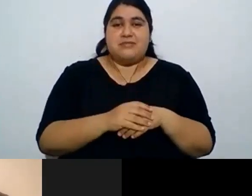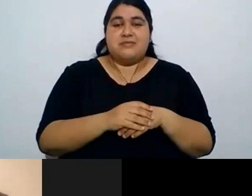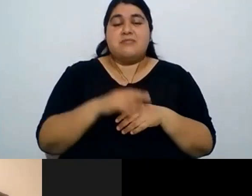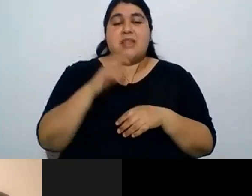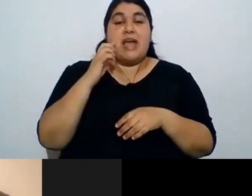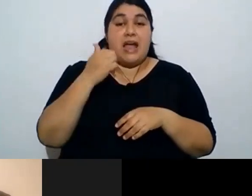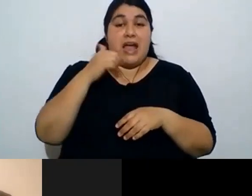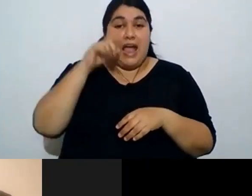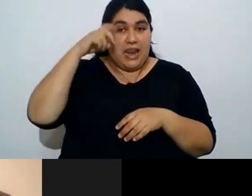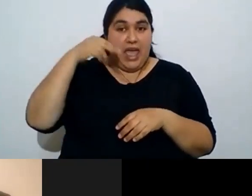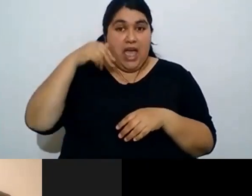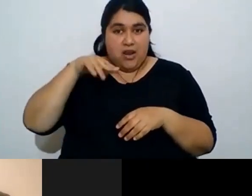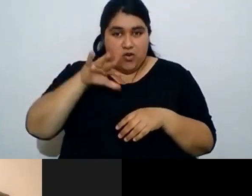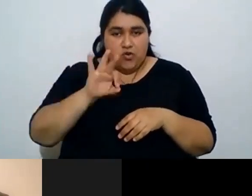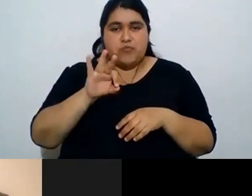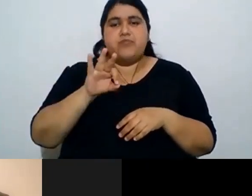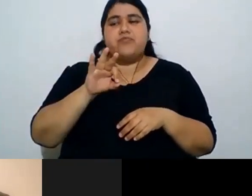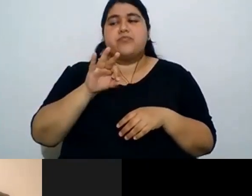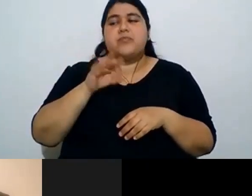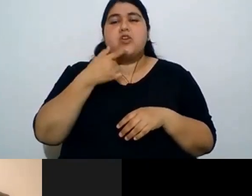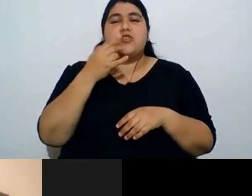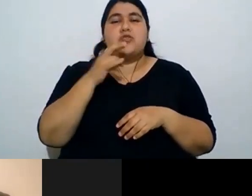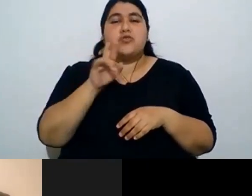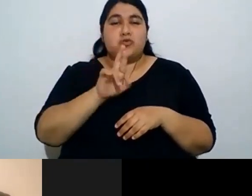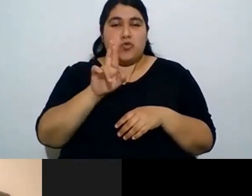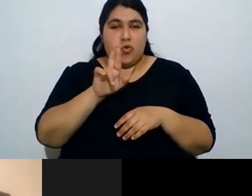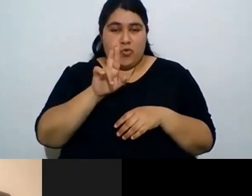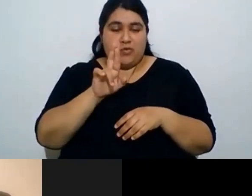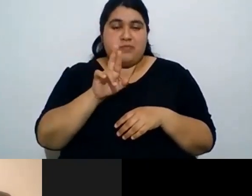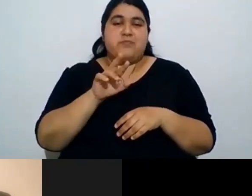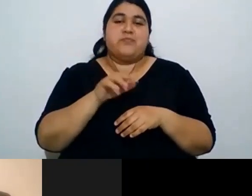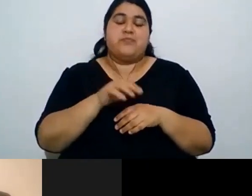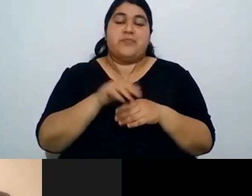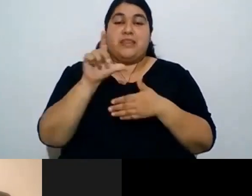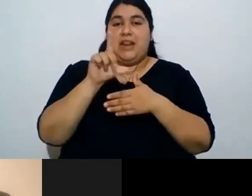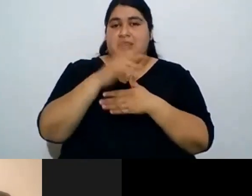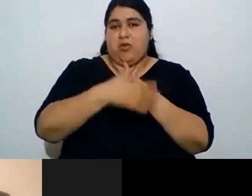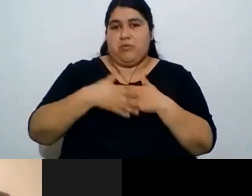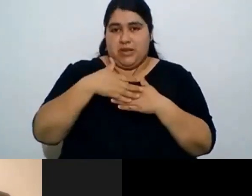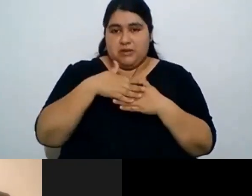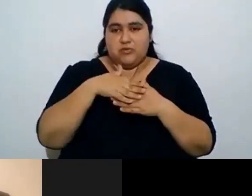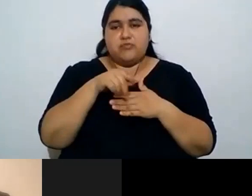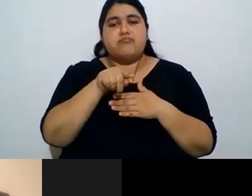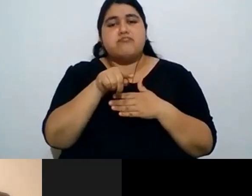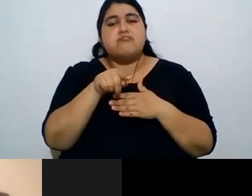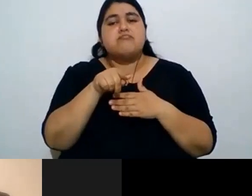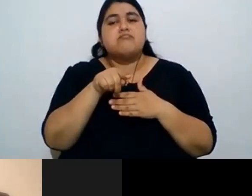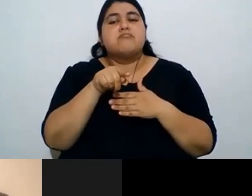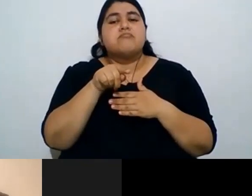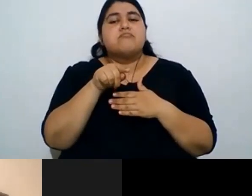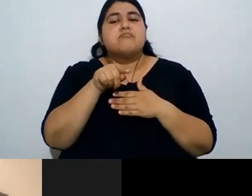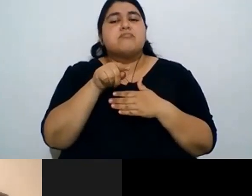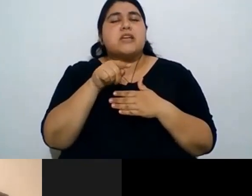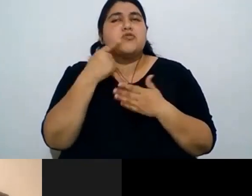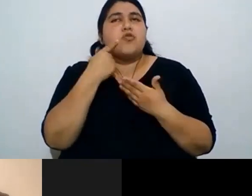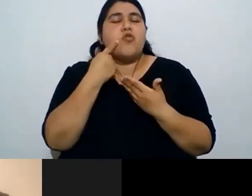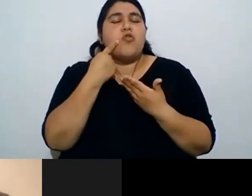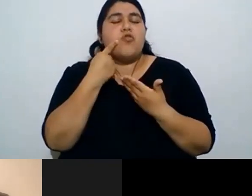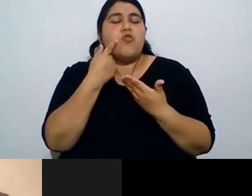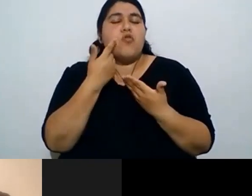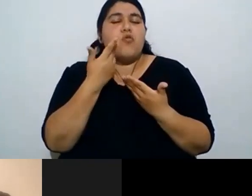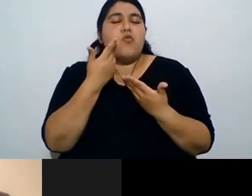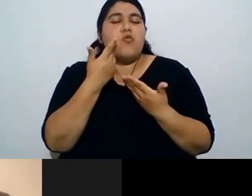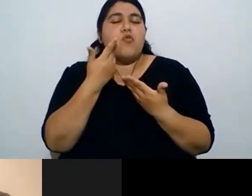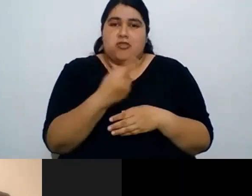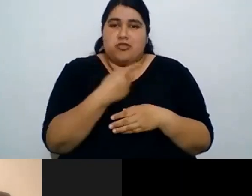también del sur del continente latinoamericano, que representa un poco todo esto que nos ha